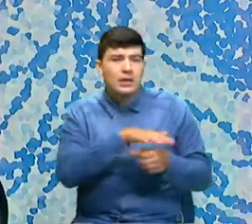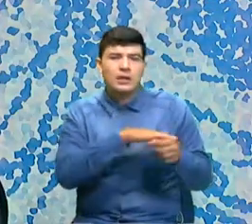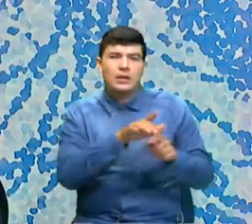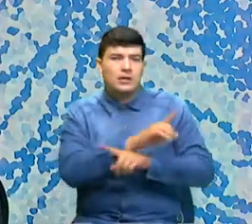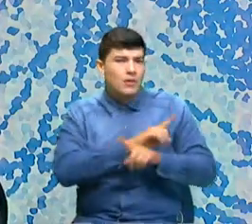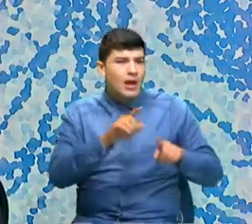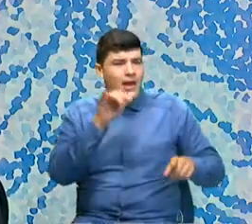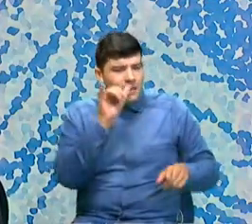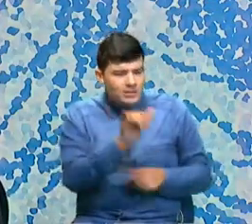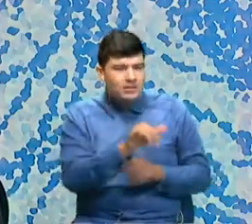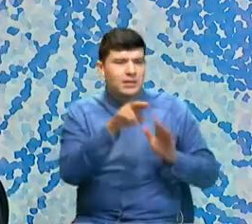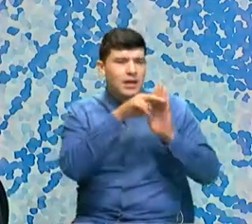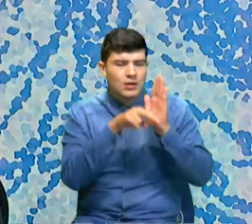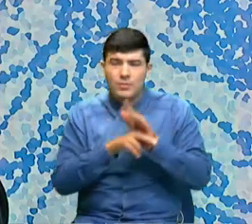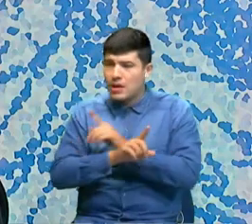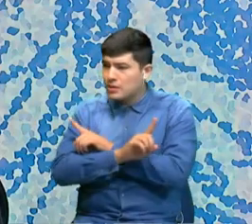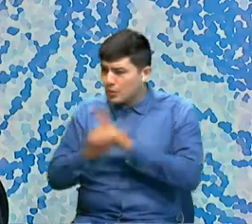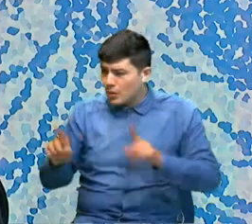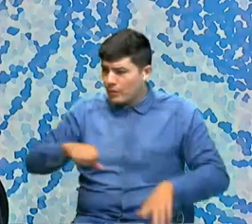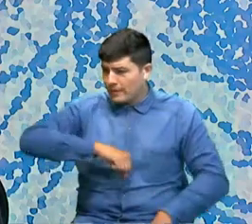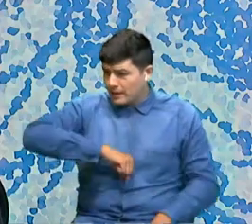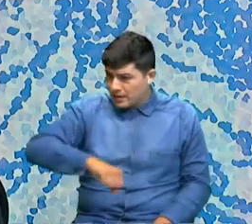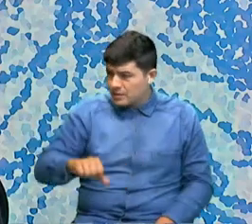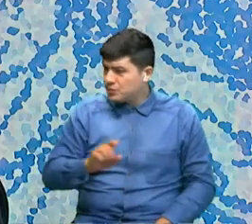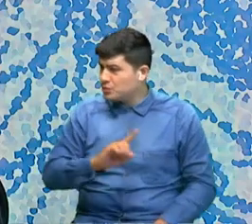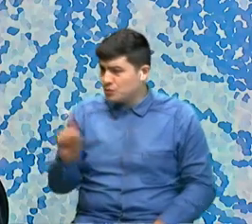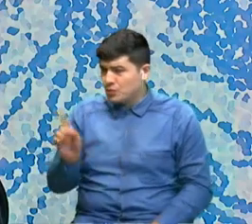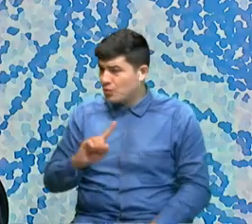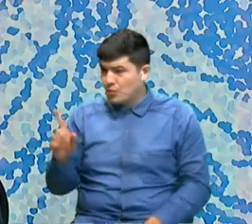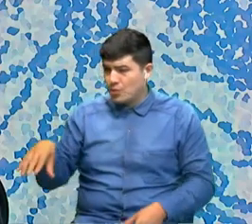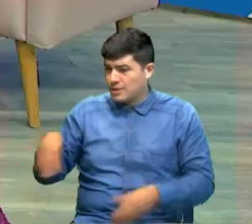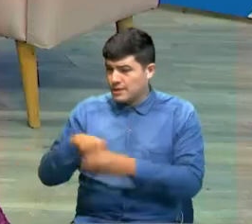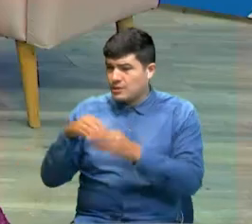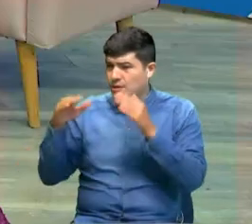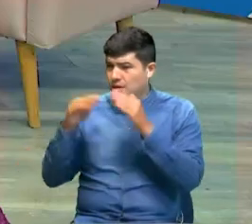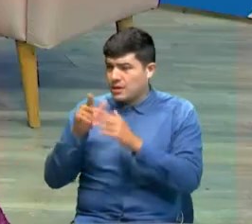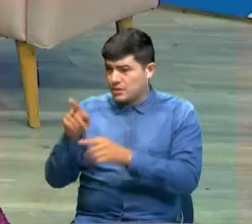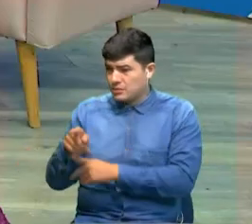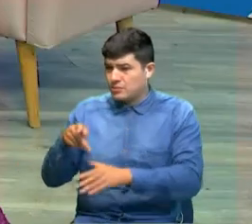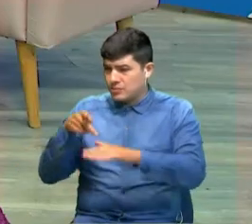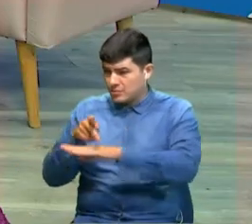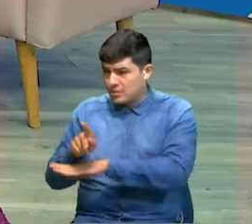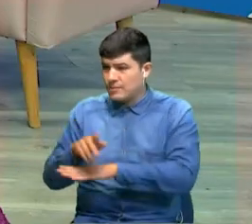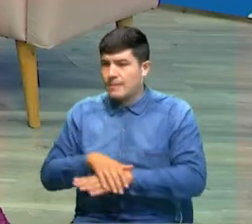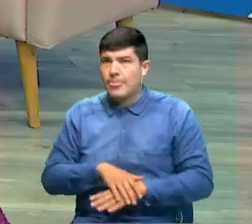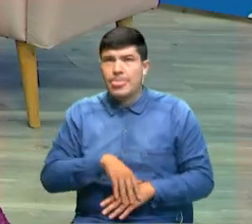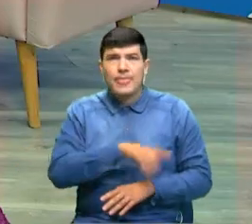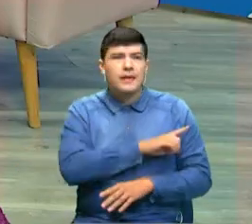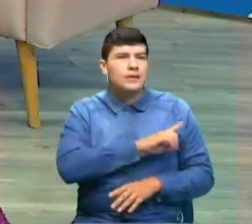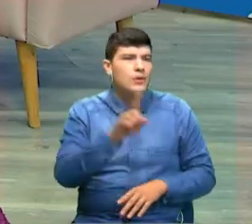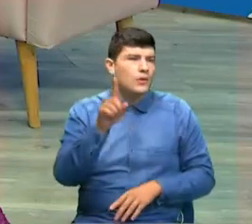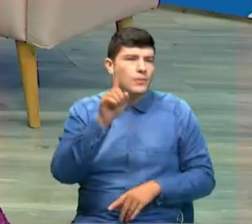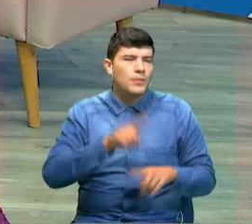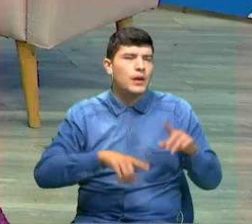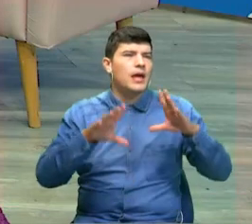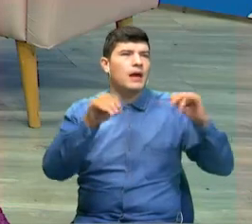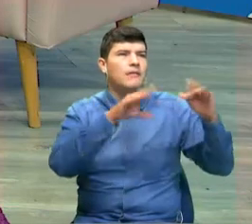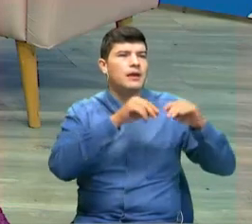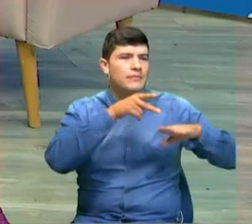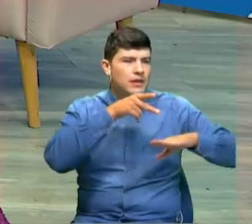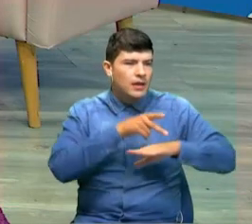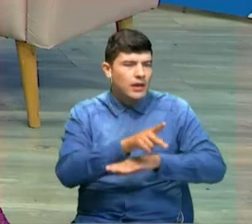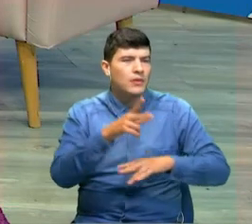son las normas. No tiene derecho como tal y no hace parte del inmueble ese parqueadero. Es que no se podría hablar de un parqueadero